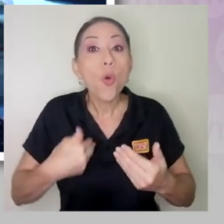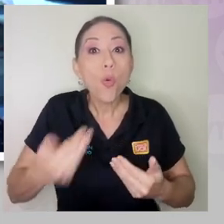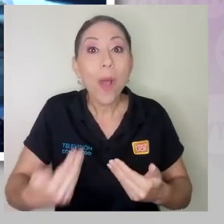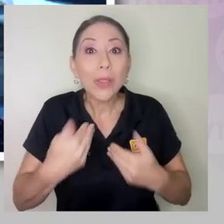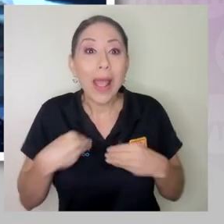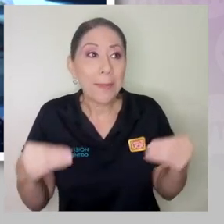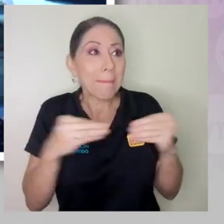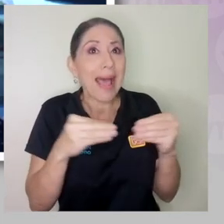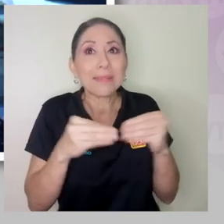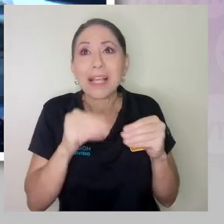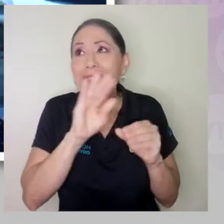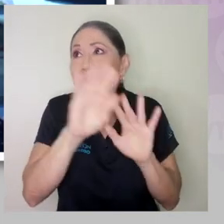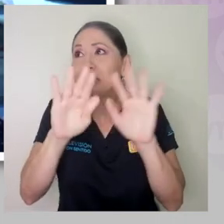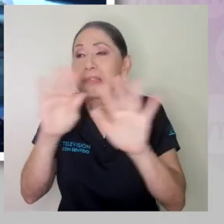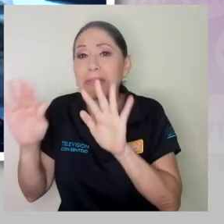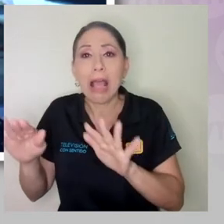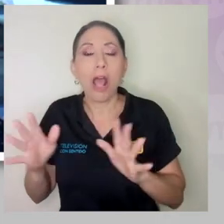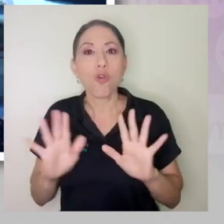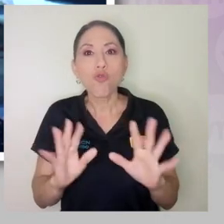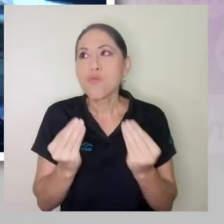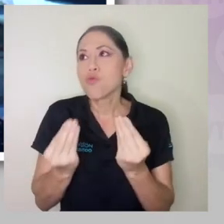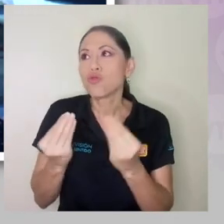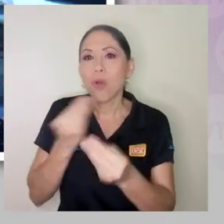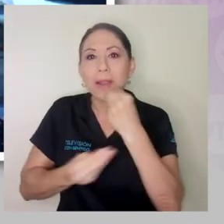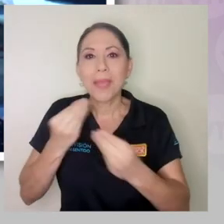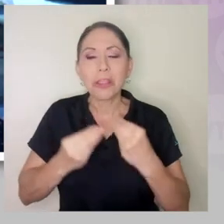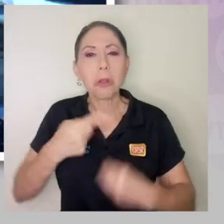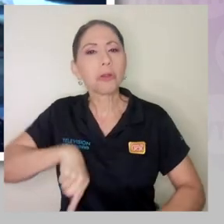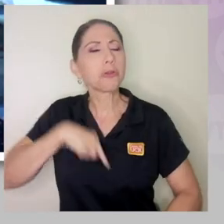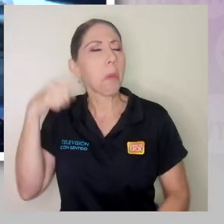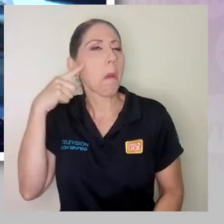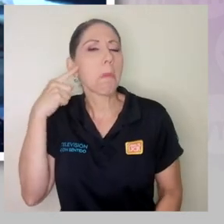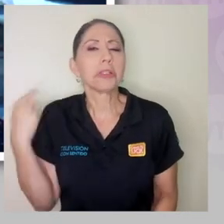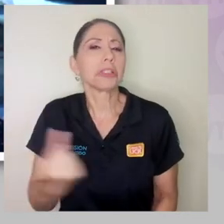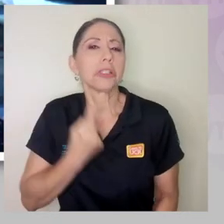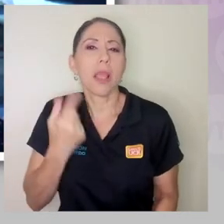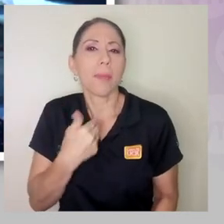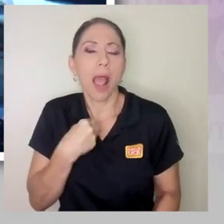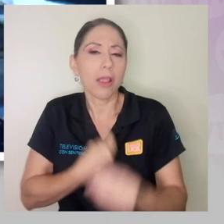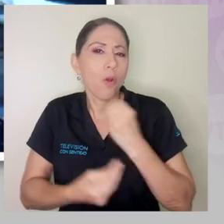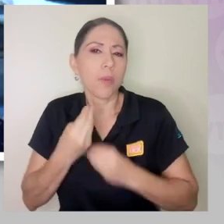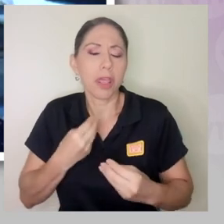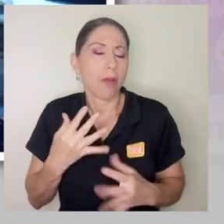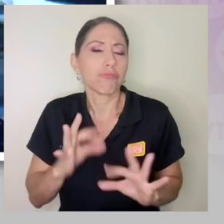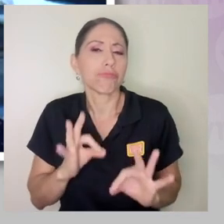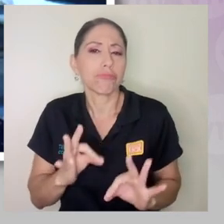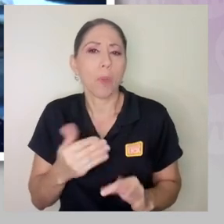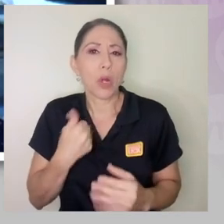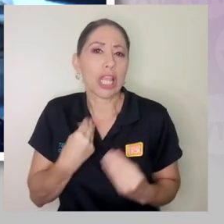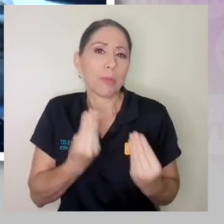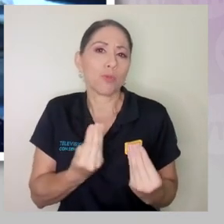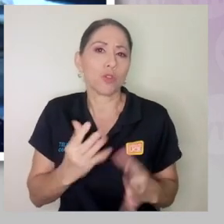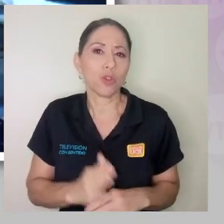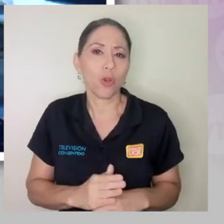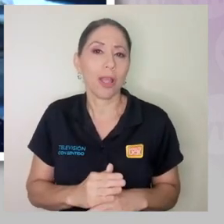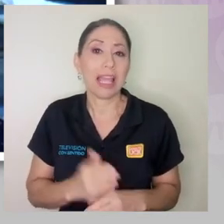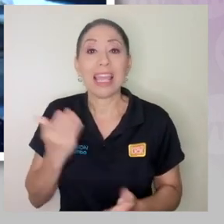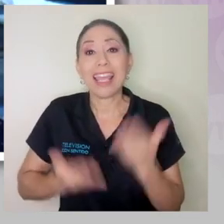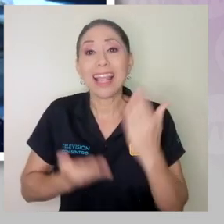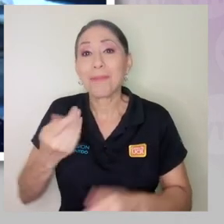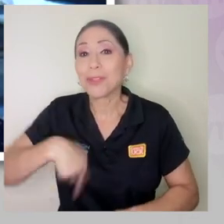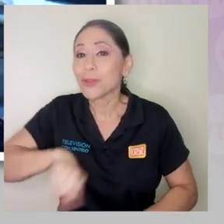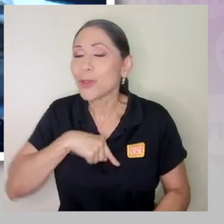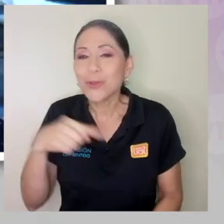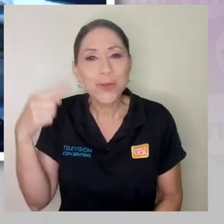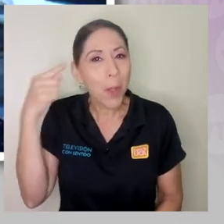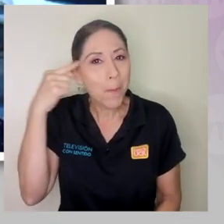abundancia a veces nos hace dar por sentado el hecho de que siempre hay comida, y podemos o dejar de lado la posibilidad de que